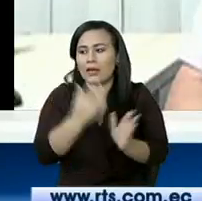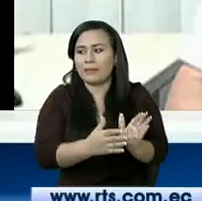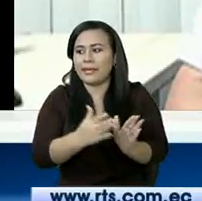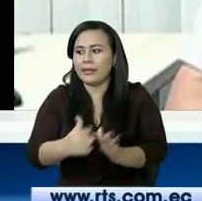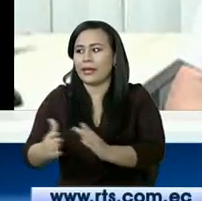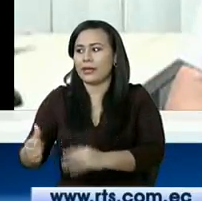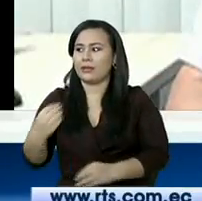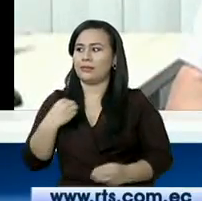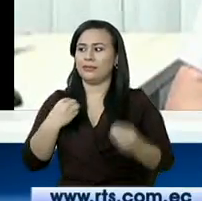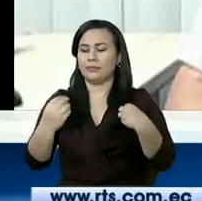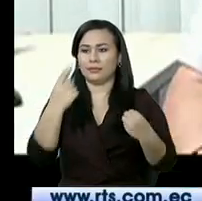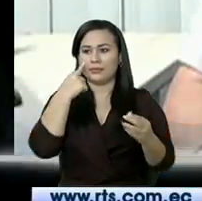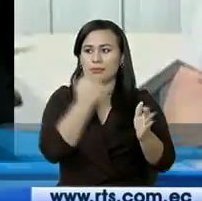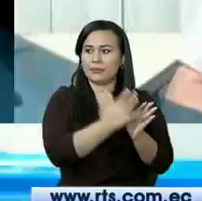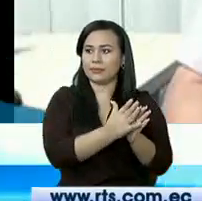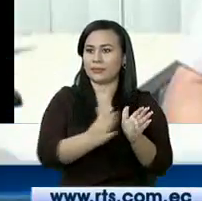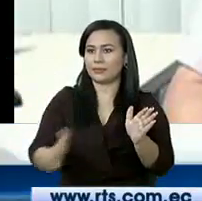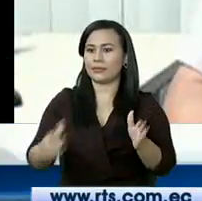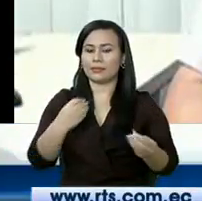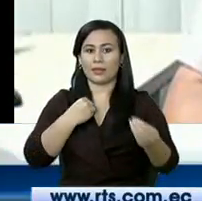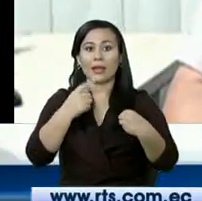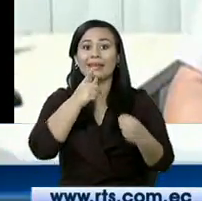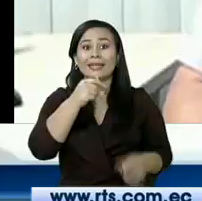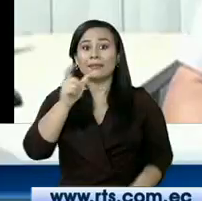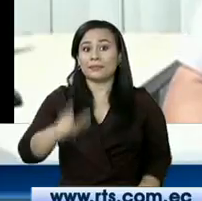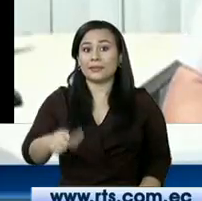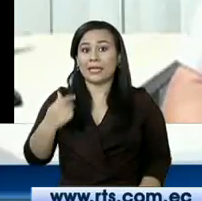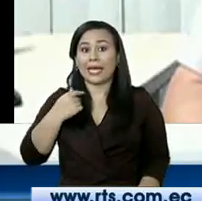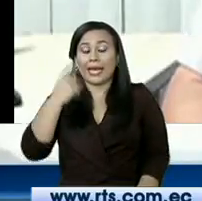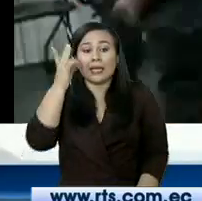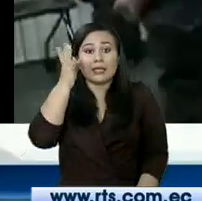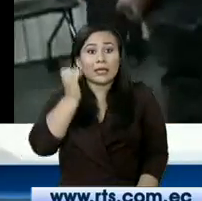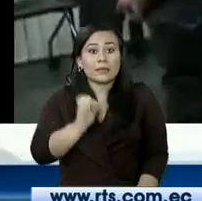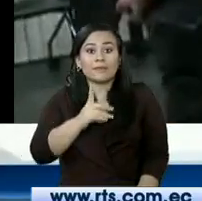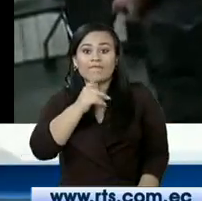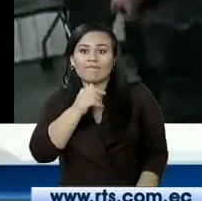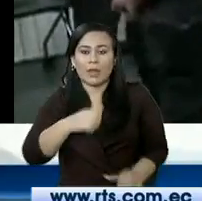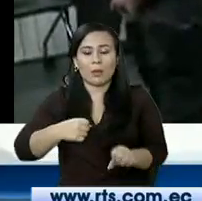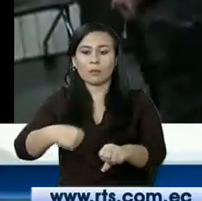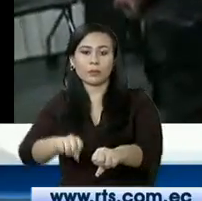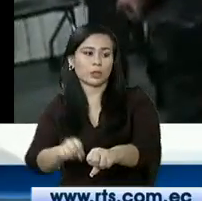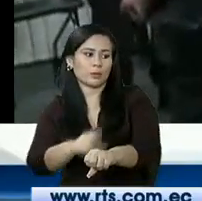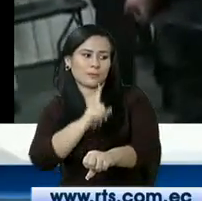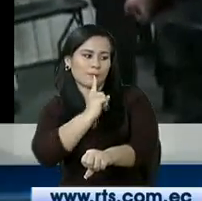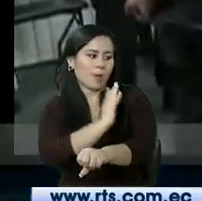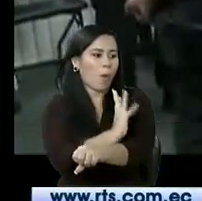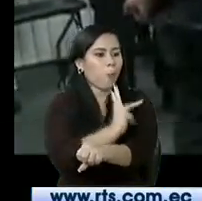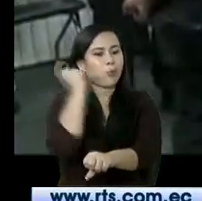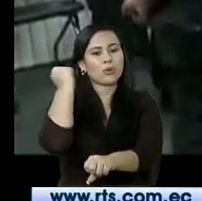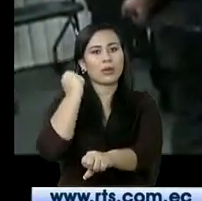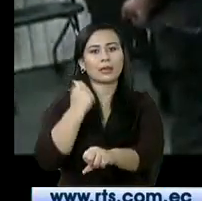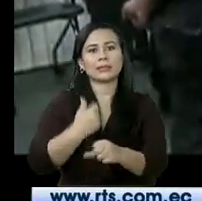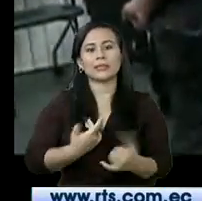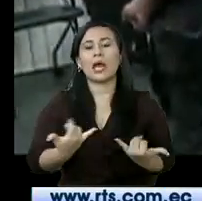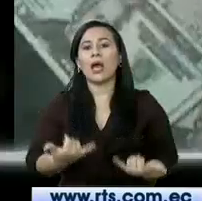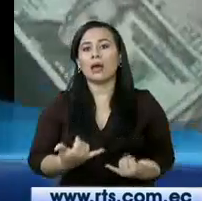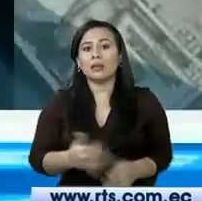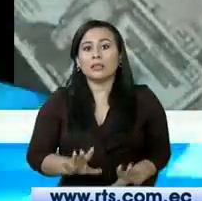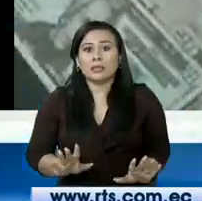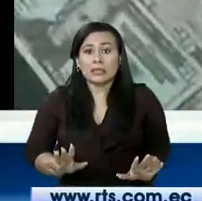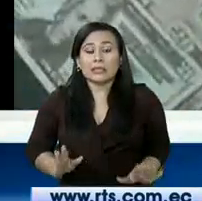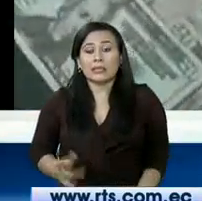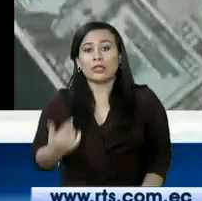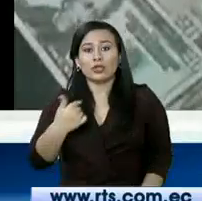mil novecientos cincuenta dólares presumido que se trate de un caso de sacapintas se veía una parte de la unidad y